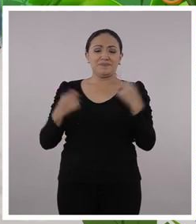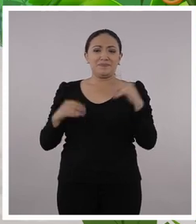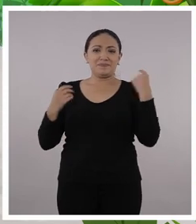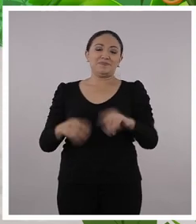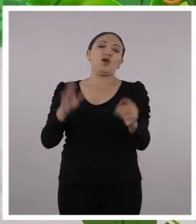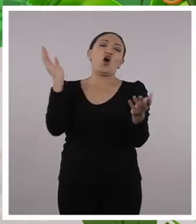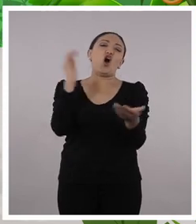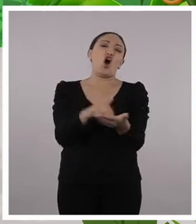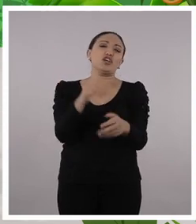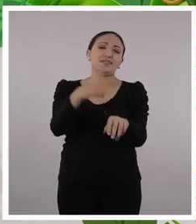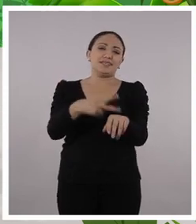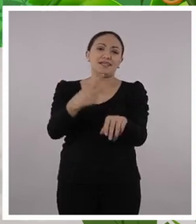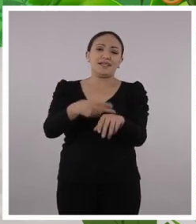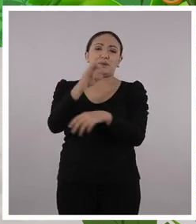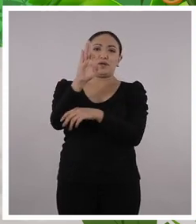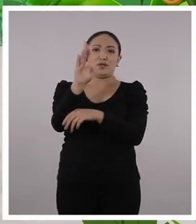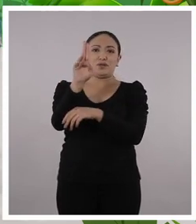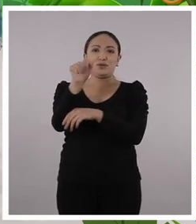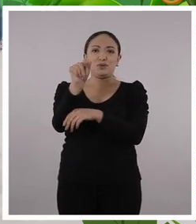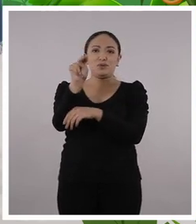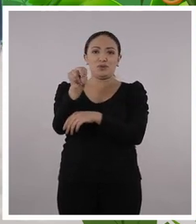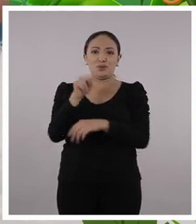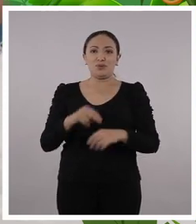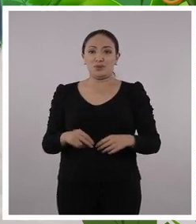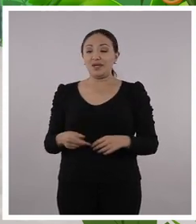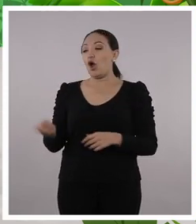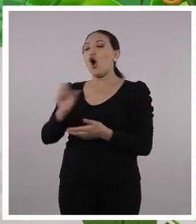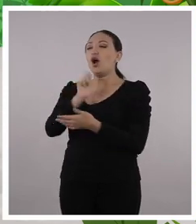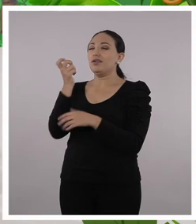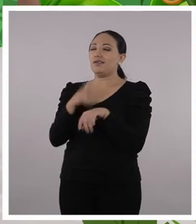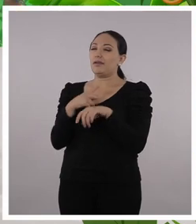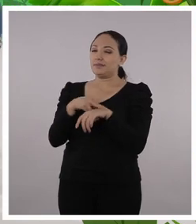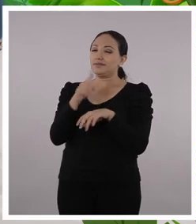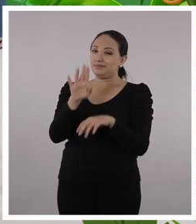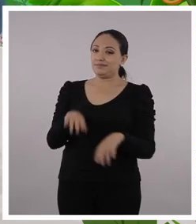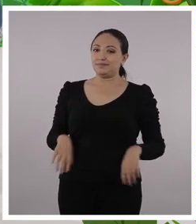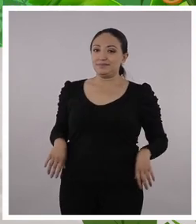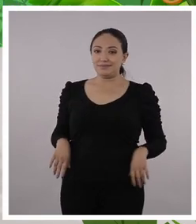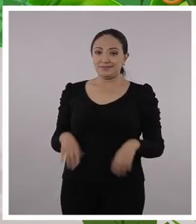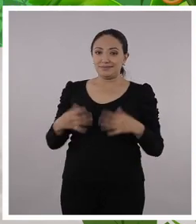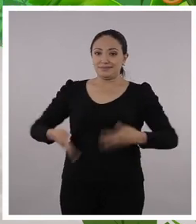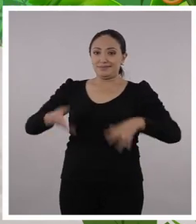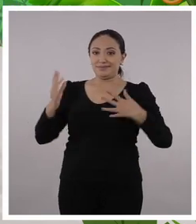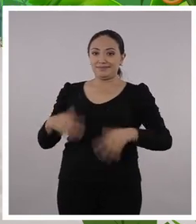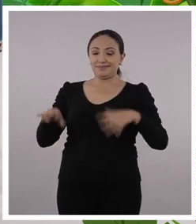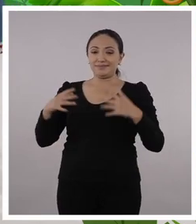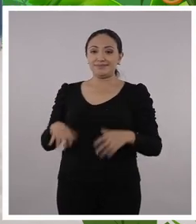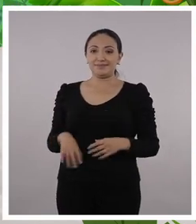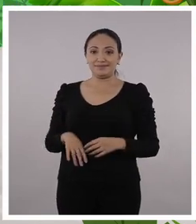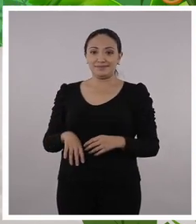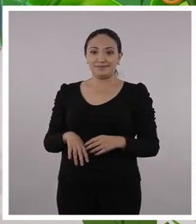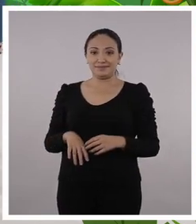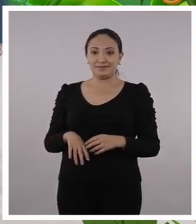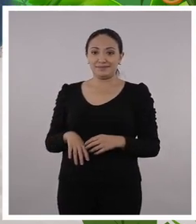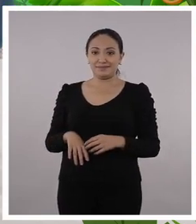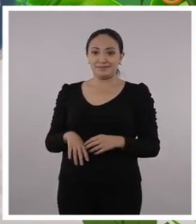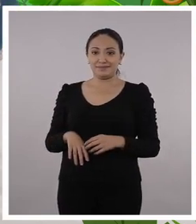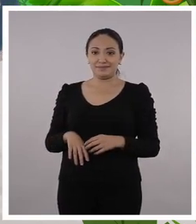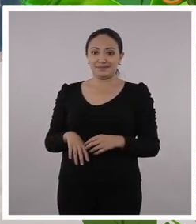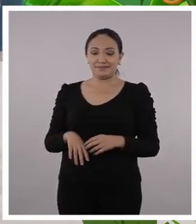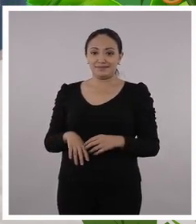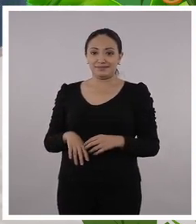¡Un tucán! ¡Qué suerte! ¿Quieres volver a lanzar? A ver, volvamos a lanzar. Y dice, una, dos,